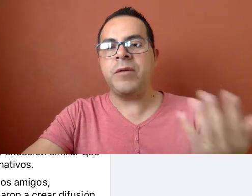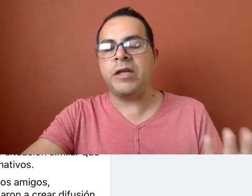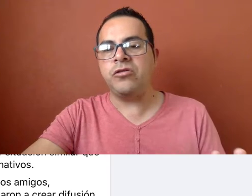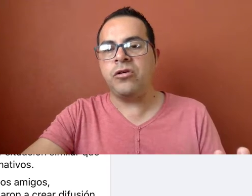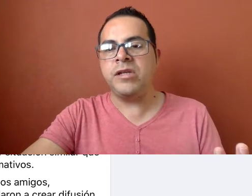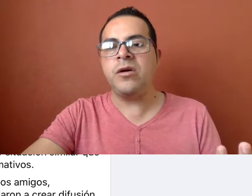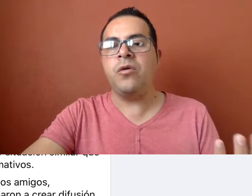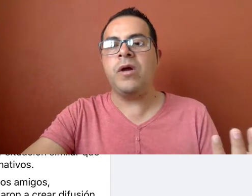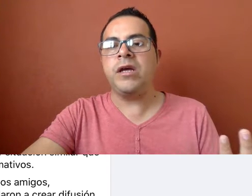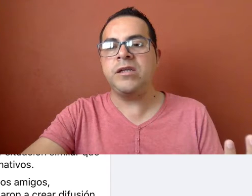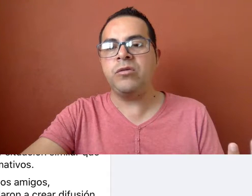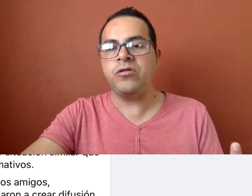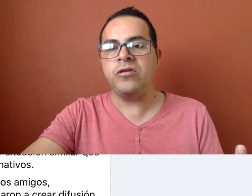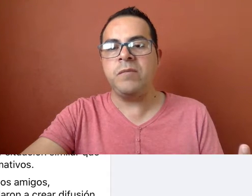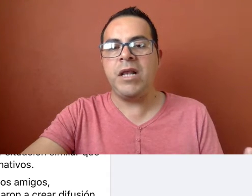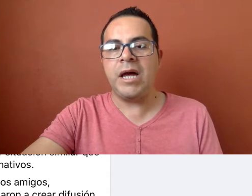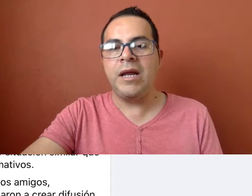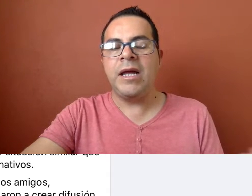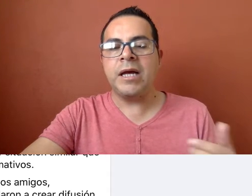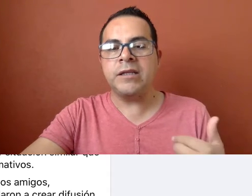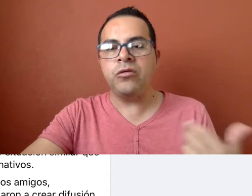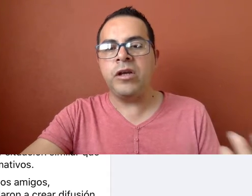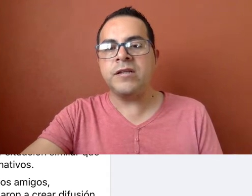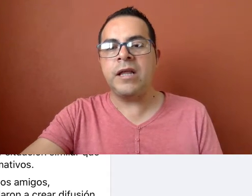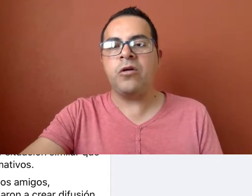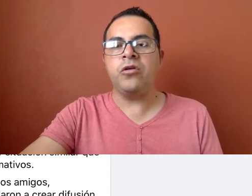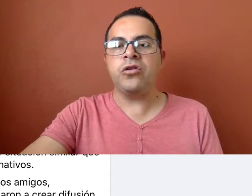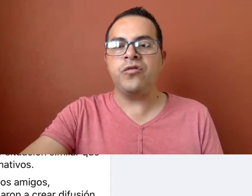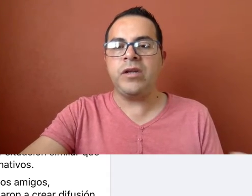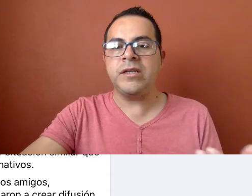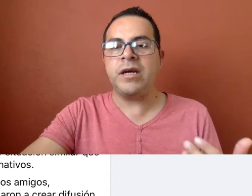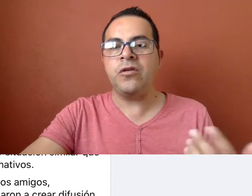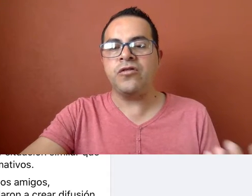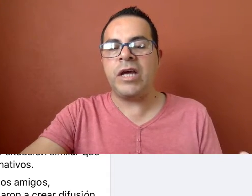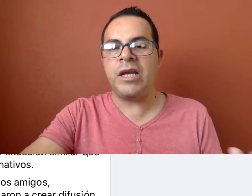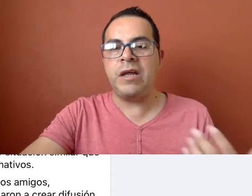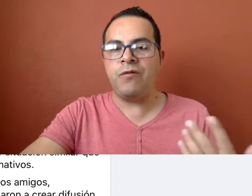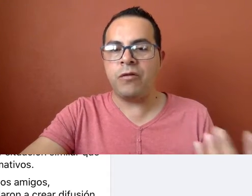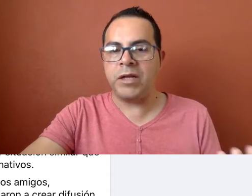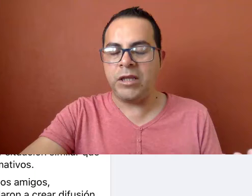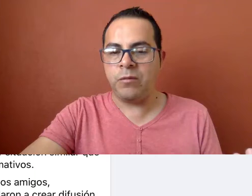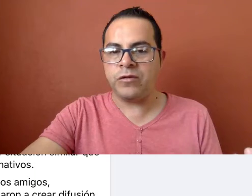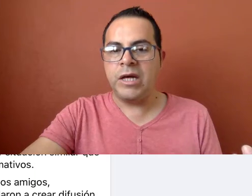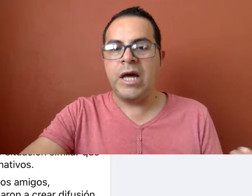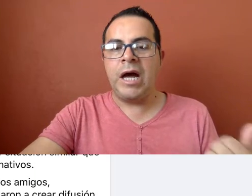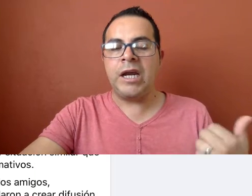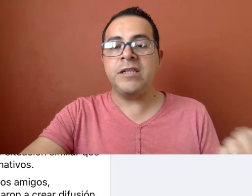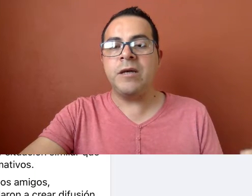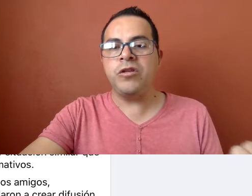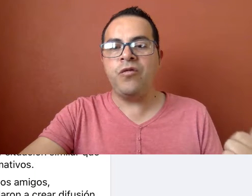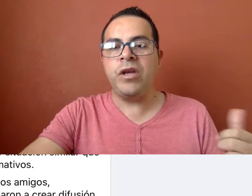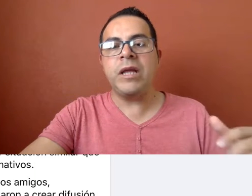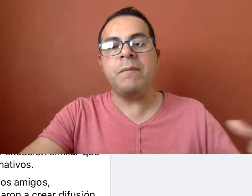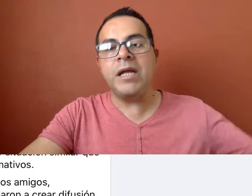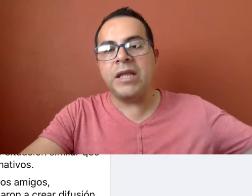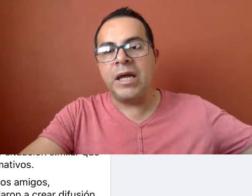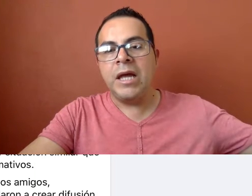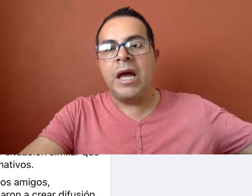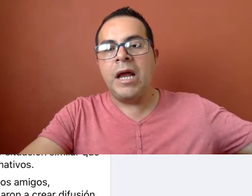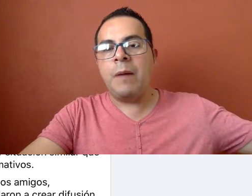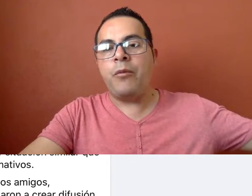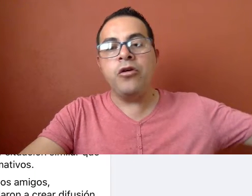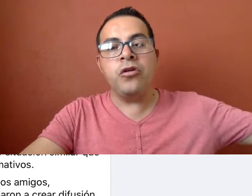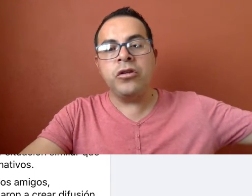malas interpretaciones o cualquier situación similar que sea utilizada con otros fines que no sean informativos. Agradecemos